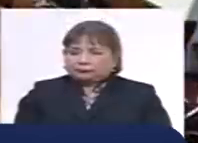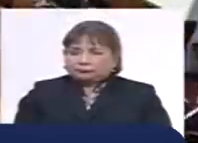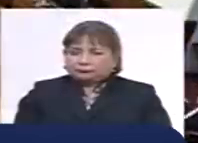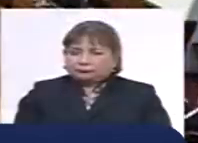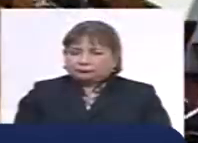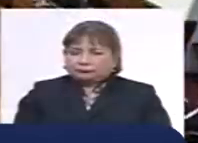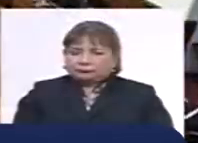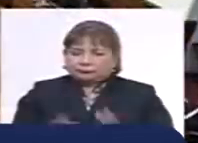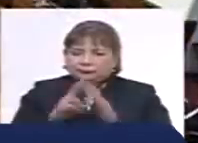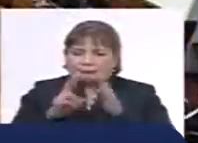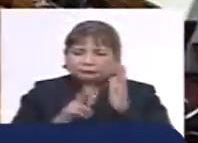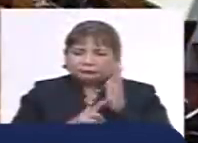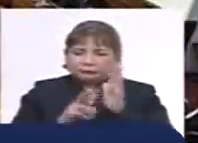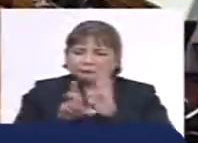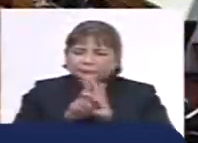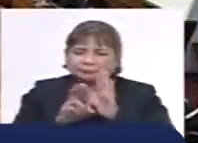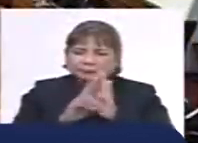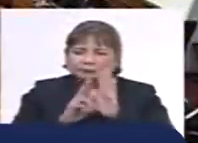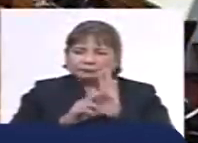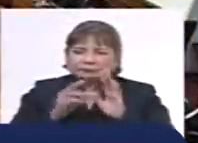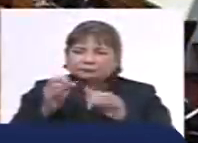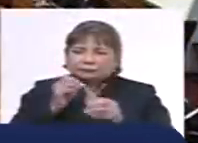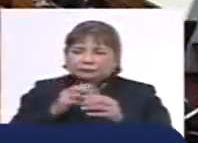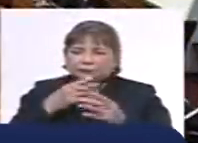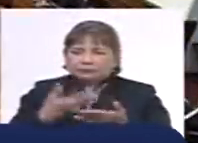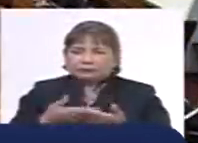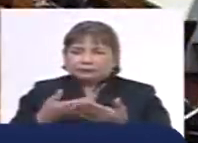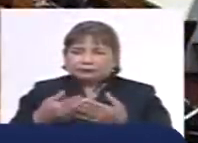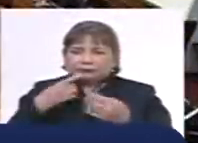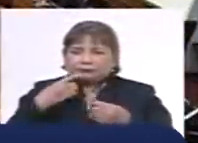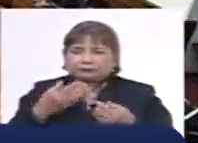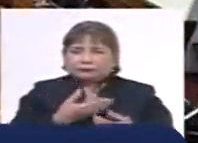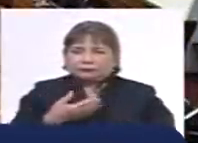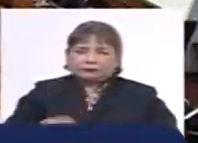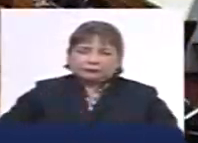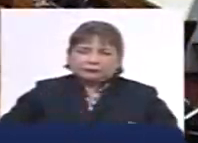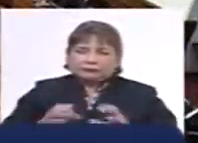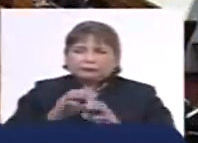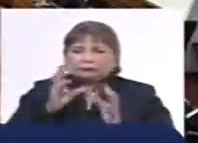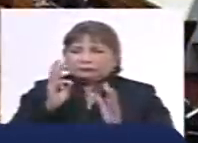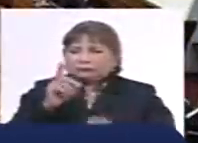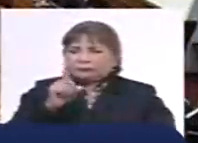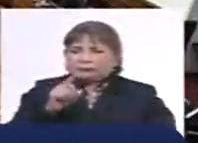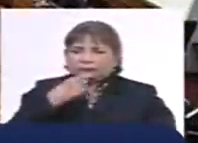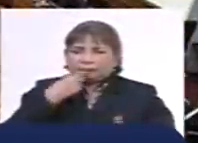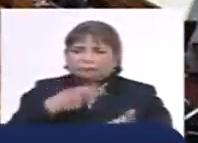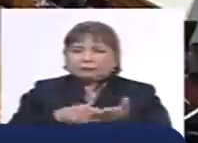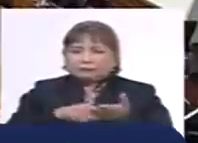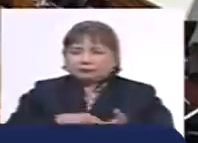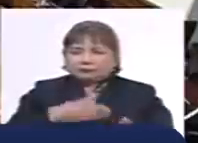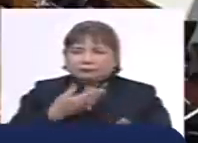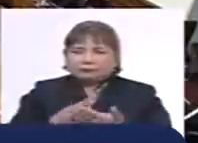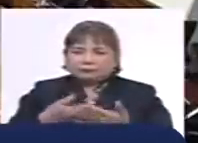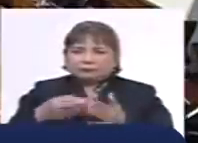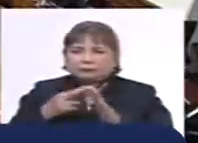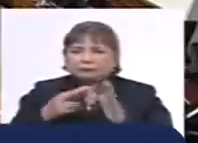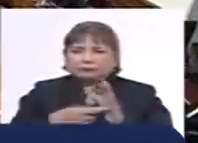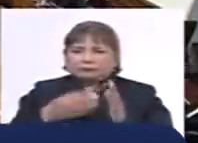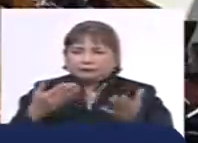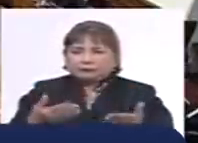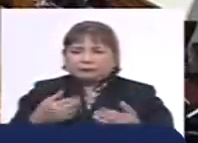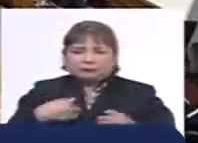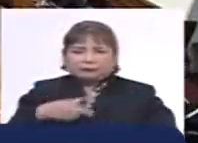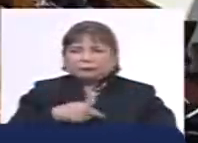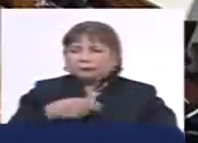Lee el reglamento, por favor. Dice... Reglamento del Congreso de la República, artículo 61, disciplina parlamentaria. El presidente tiene